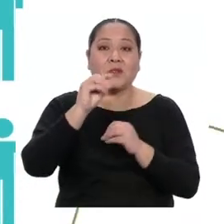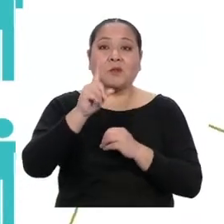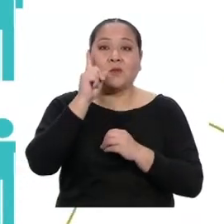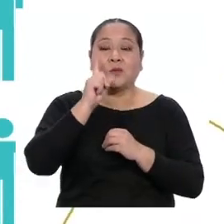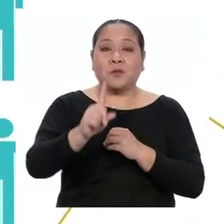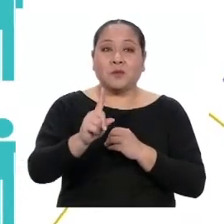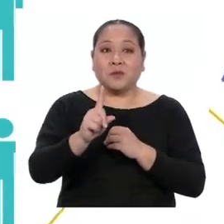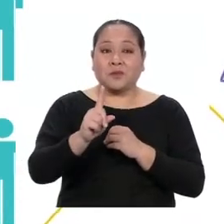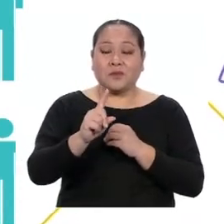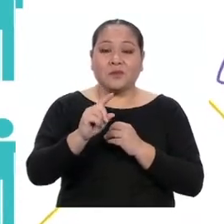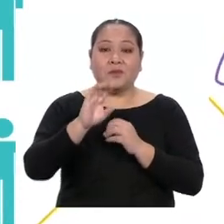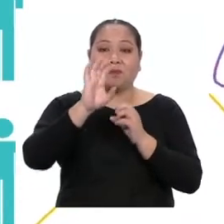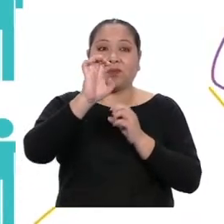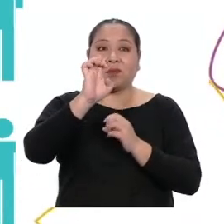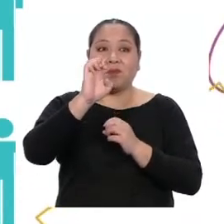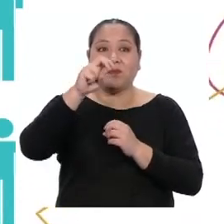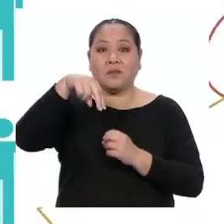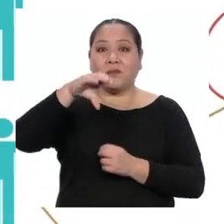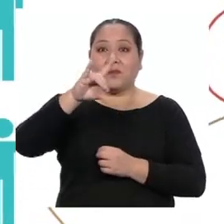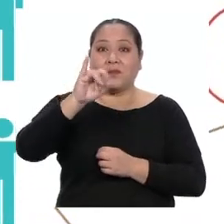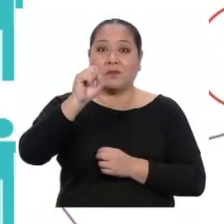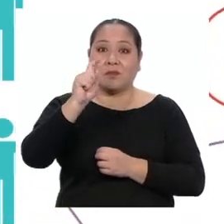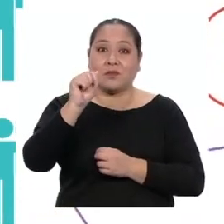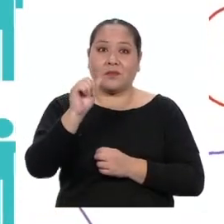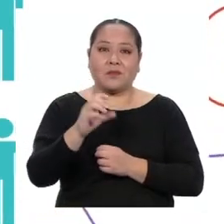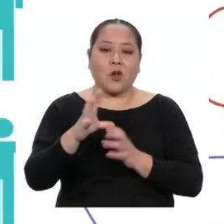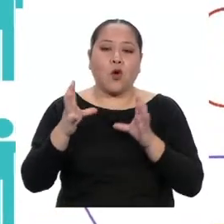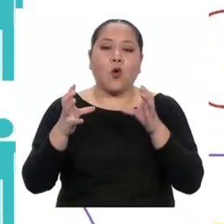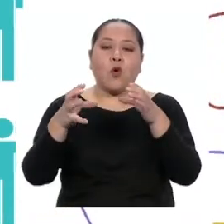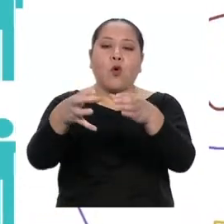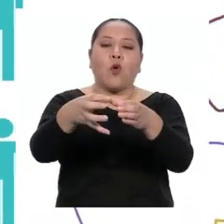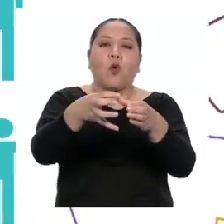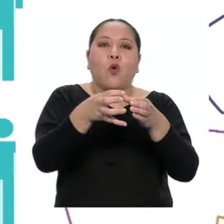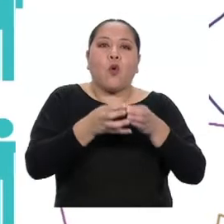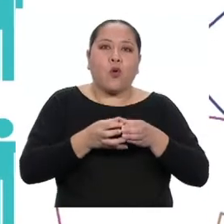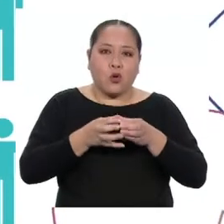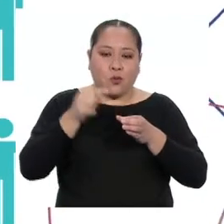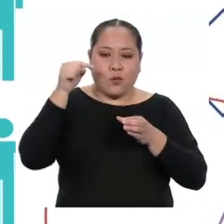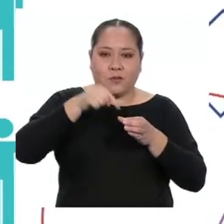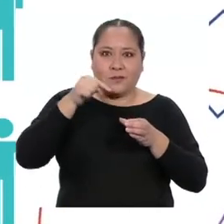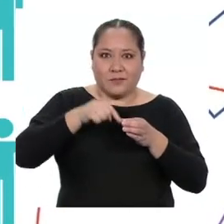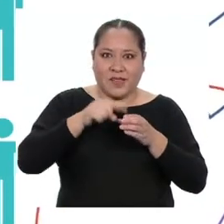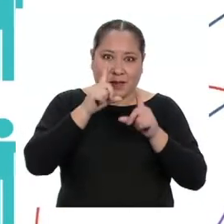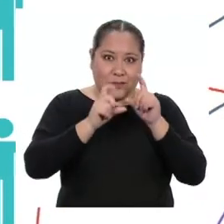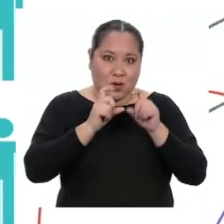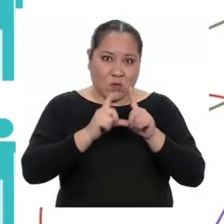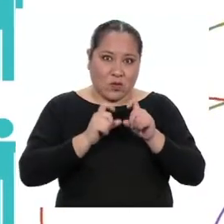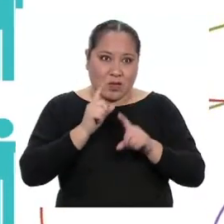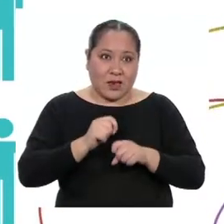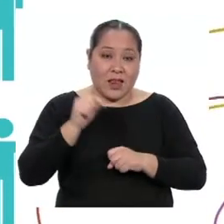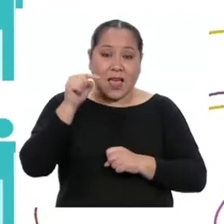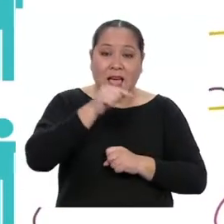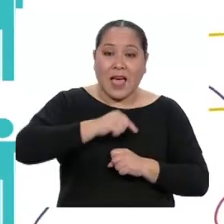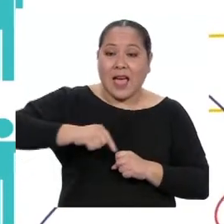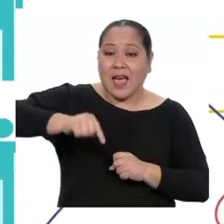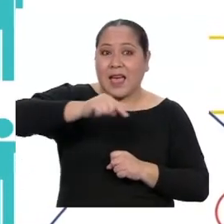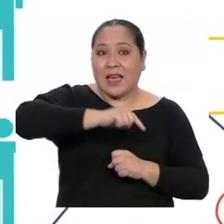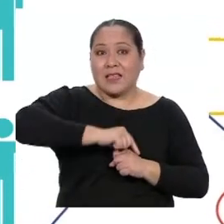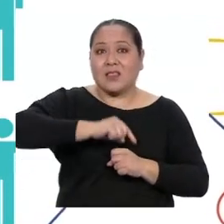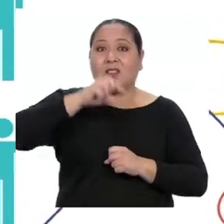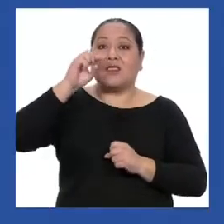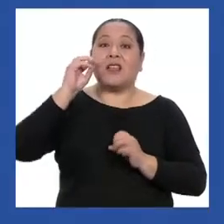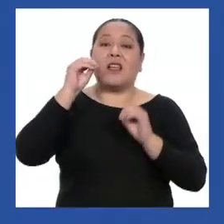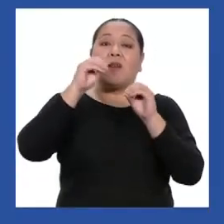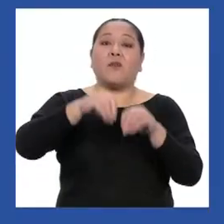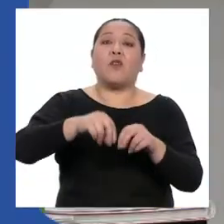un subconjunto representativo de la población seleccionada para el estudio. A esto se le denomina muestra.